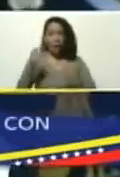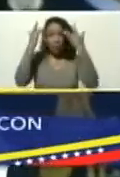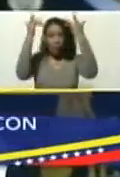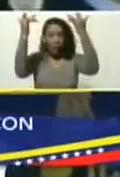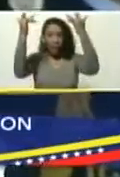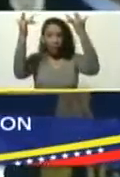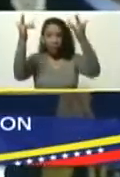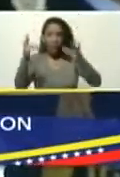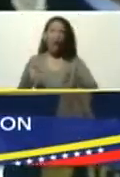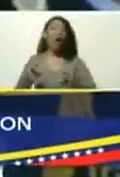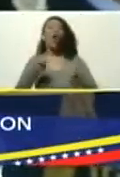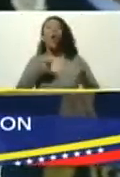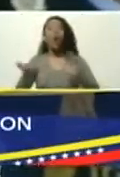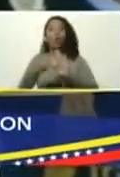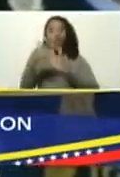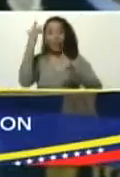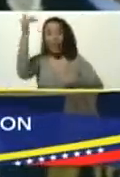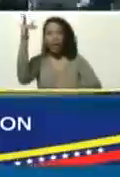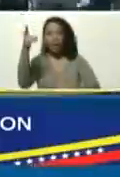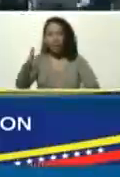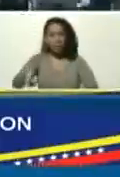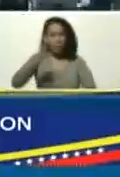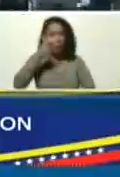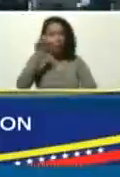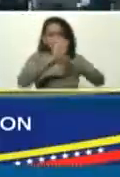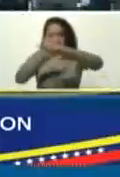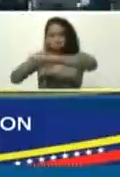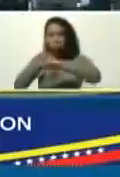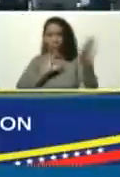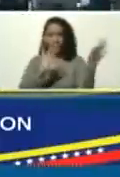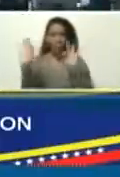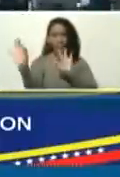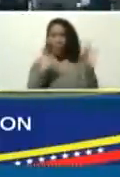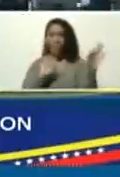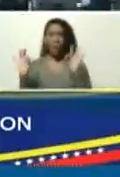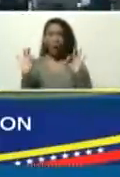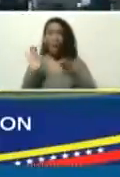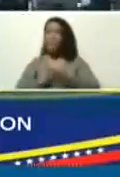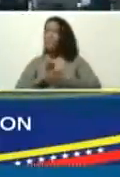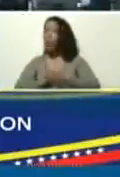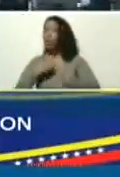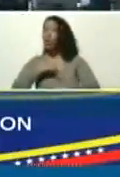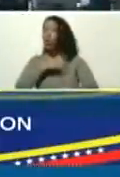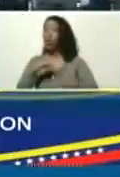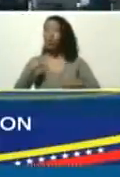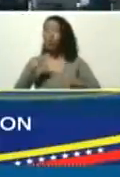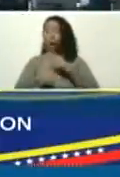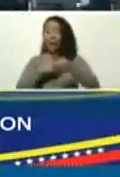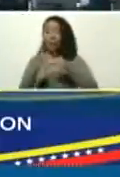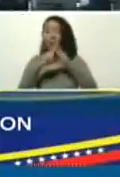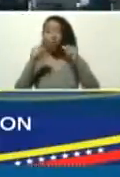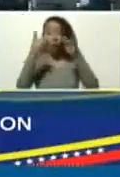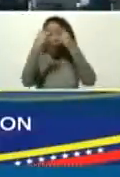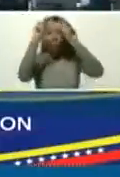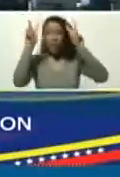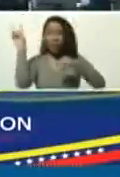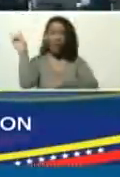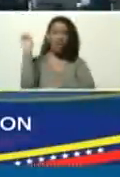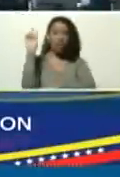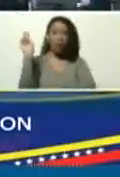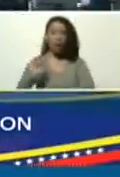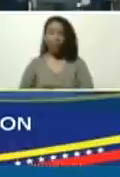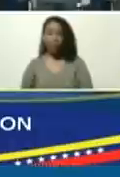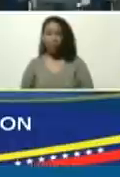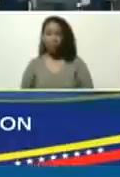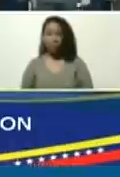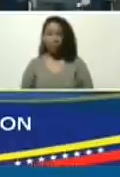inteligencia, contrainteligencia y seguridad. Alerta, porque todo lo hacemos por la paz de Venezuela,